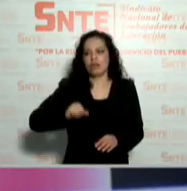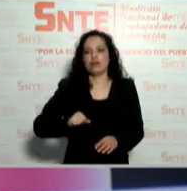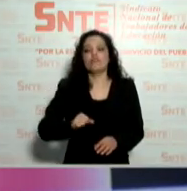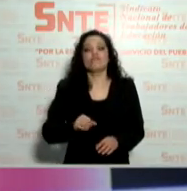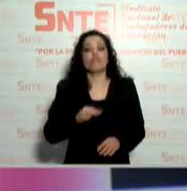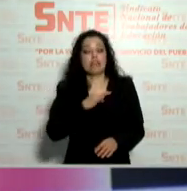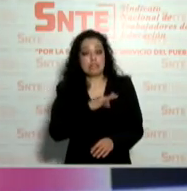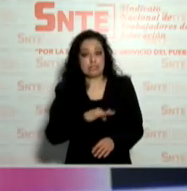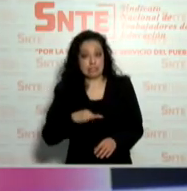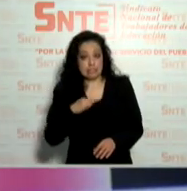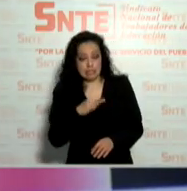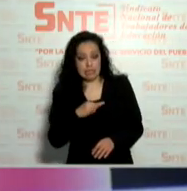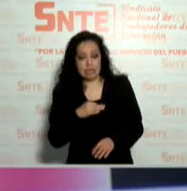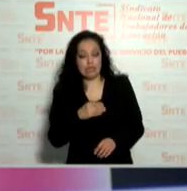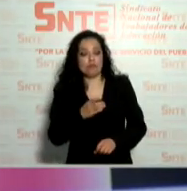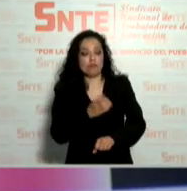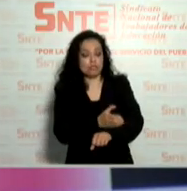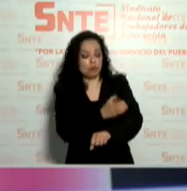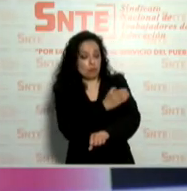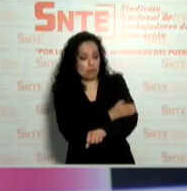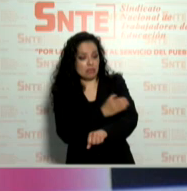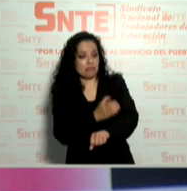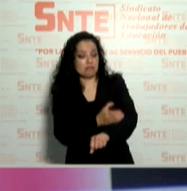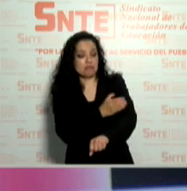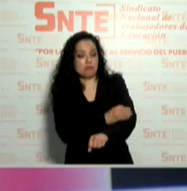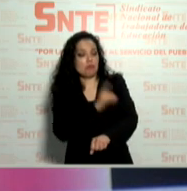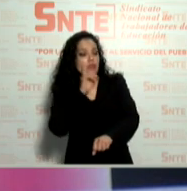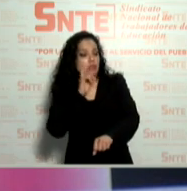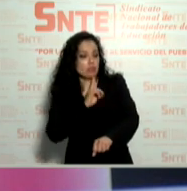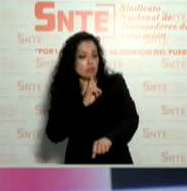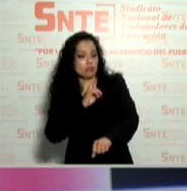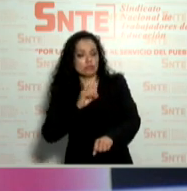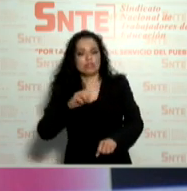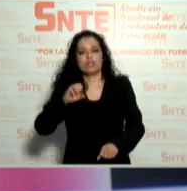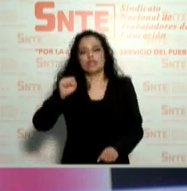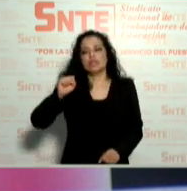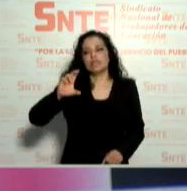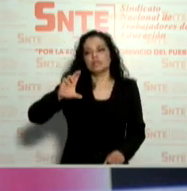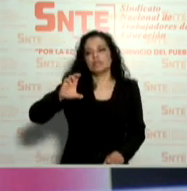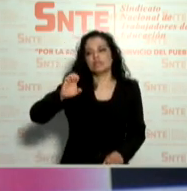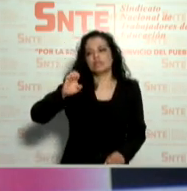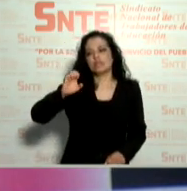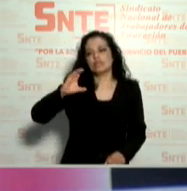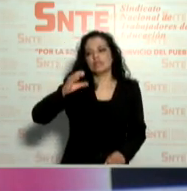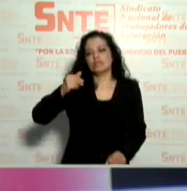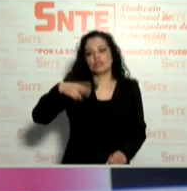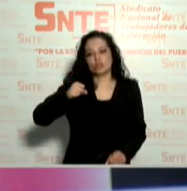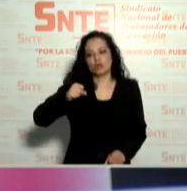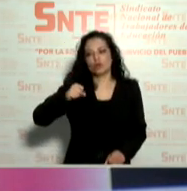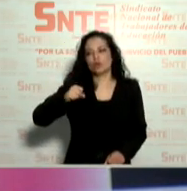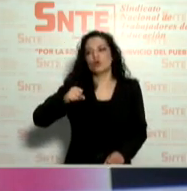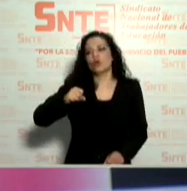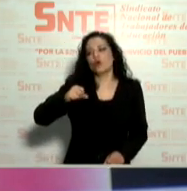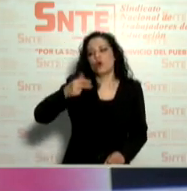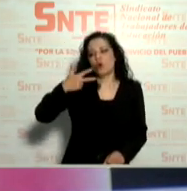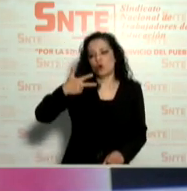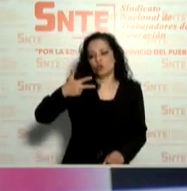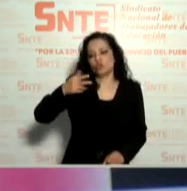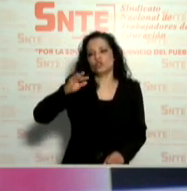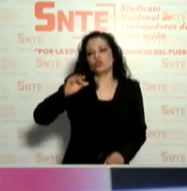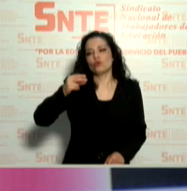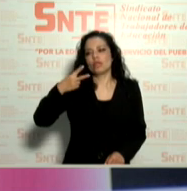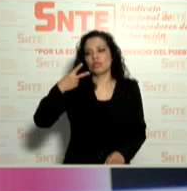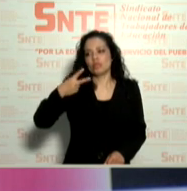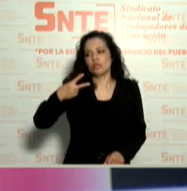compañeros de las secciones 8 y 42 de Chihuahua por esa batalla que subraya